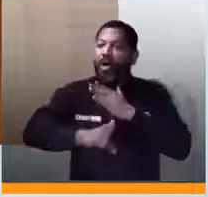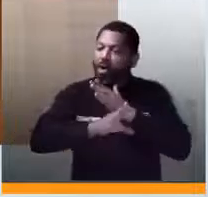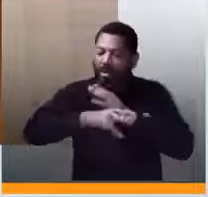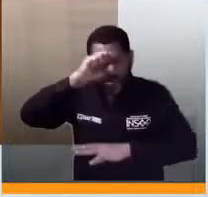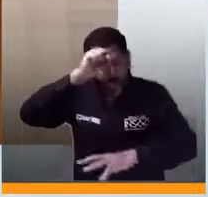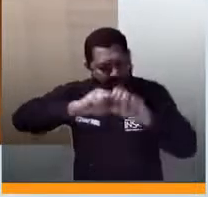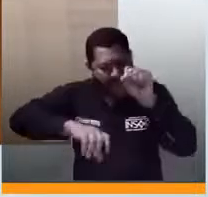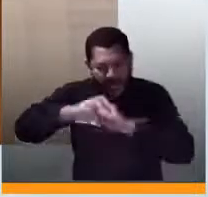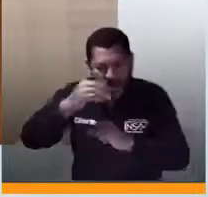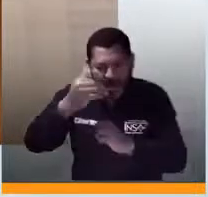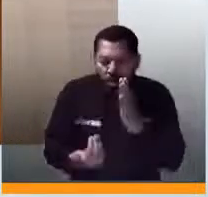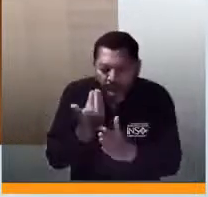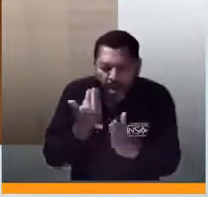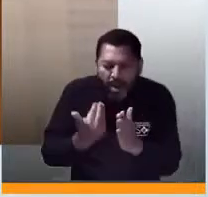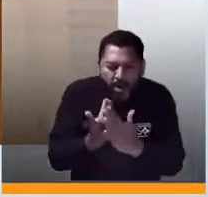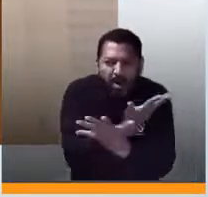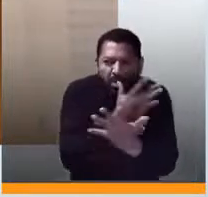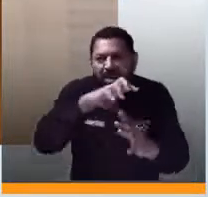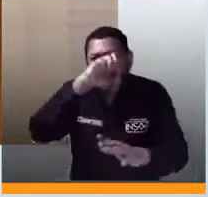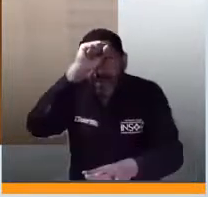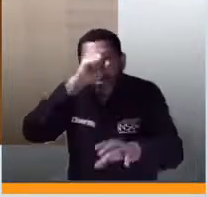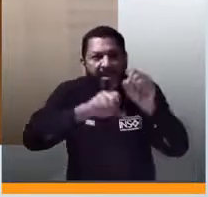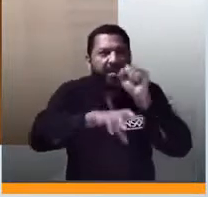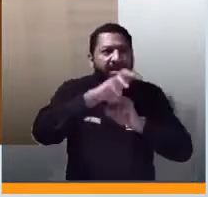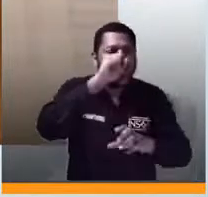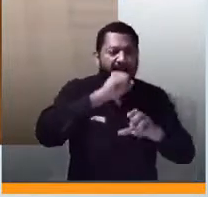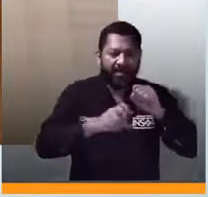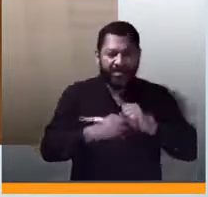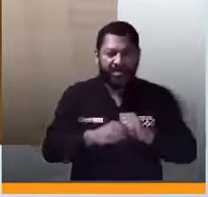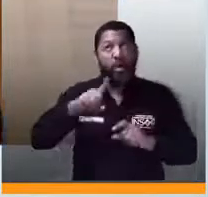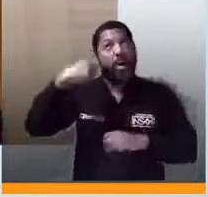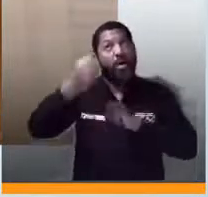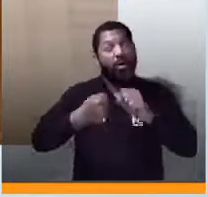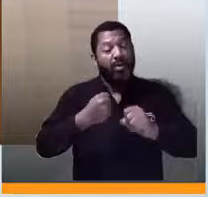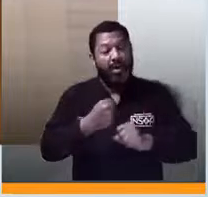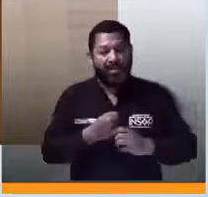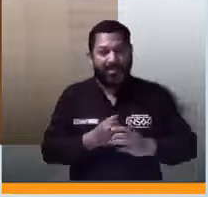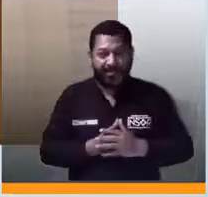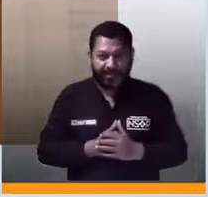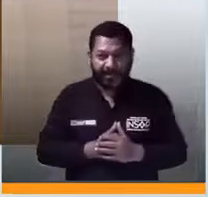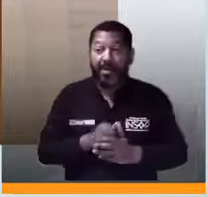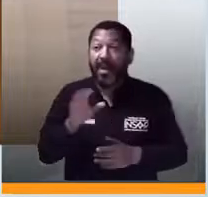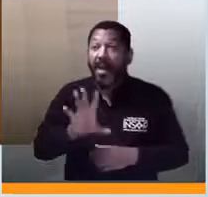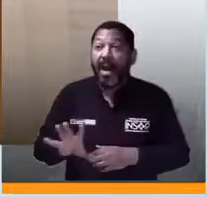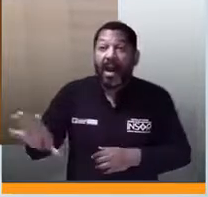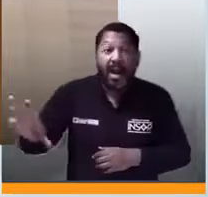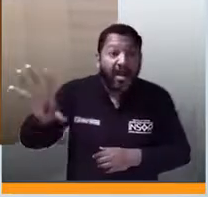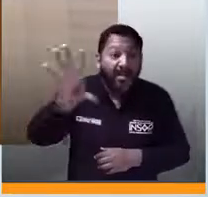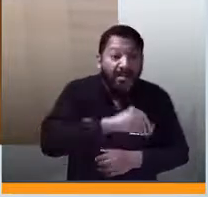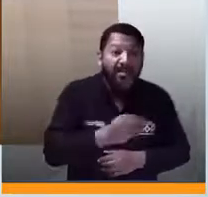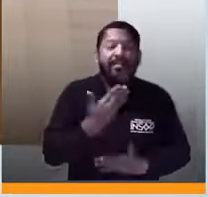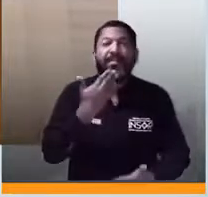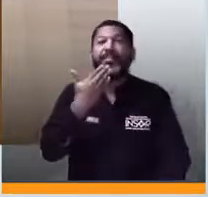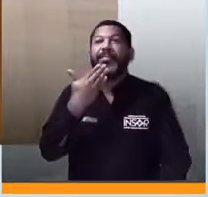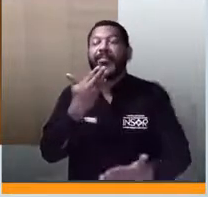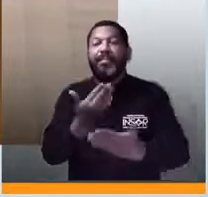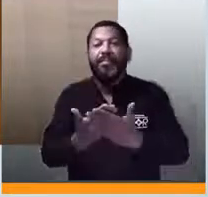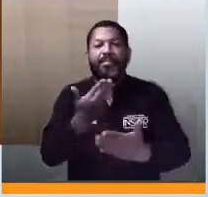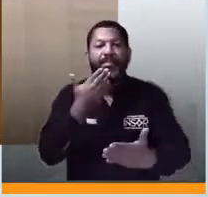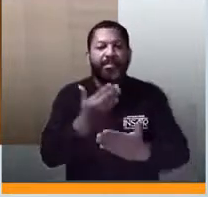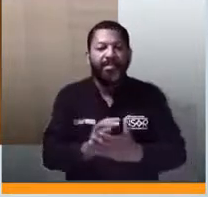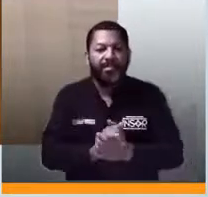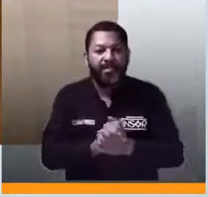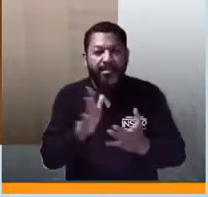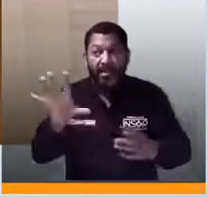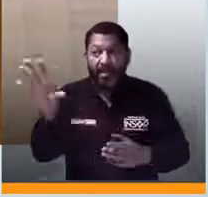los siguientes meses y probablemente en el siguiente año. Así que a todos nuevamente, muchísimas gracias por